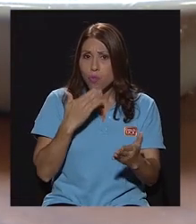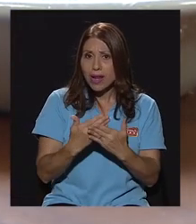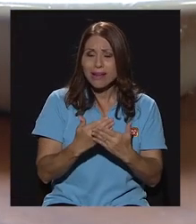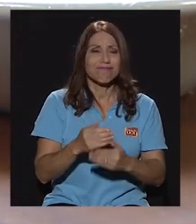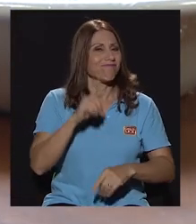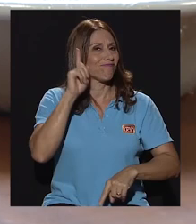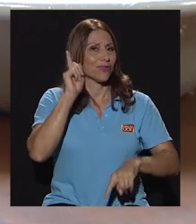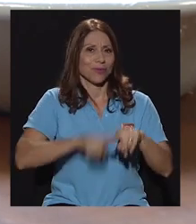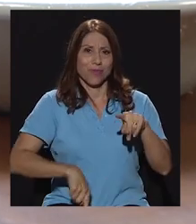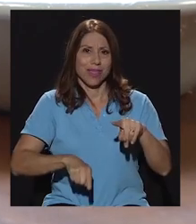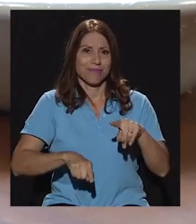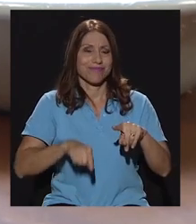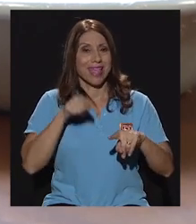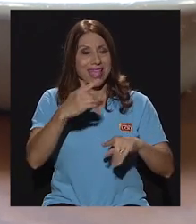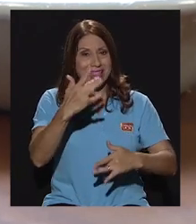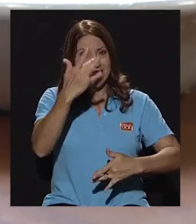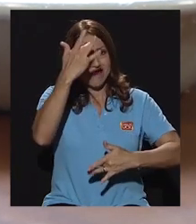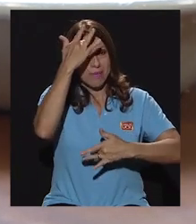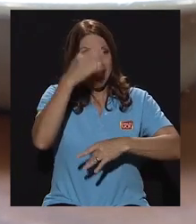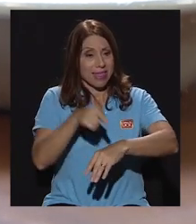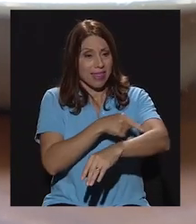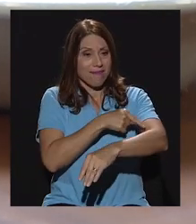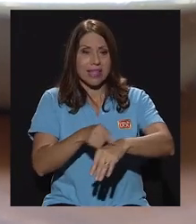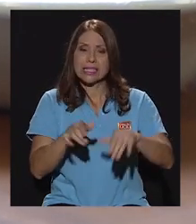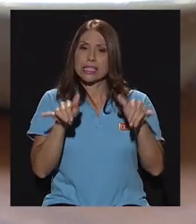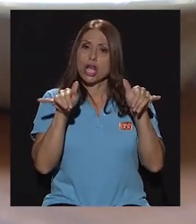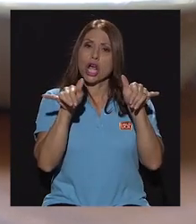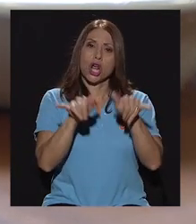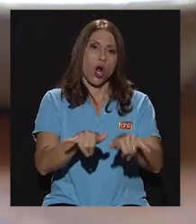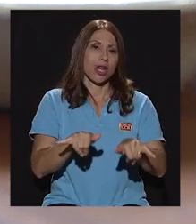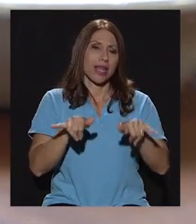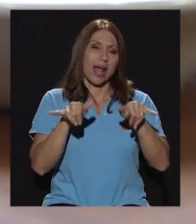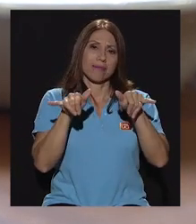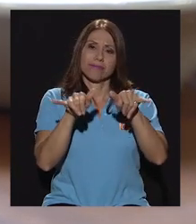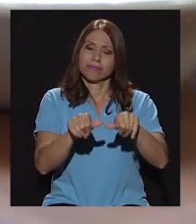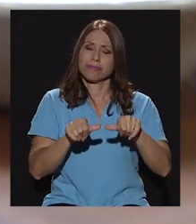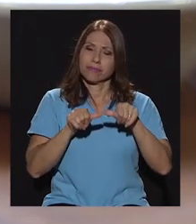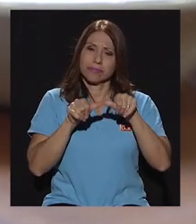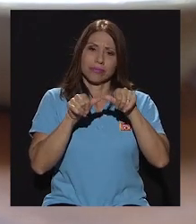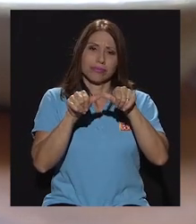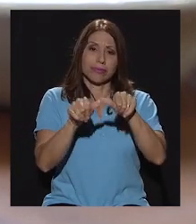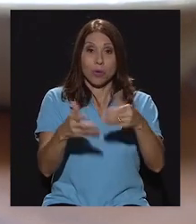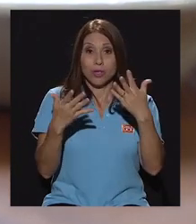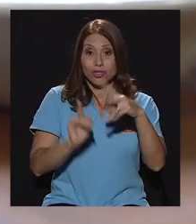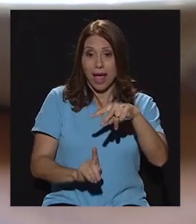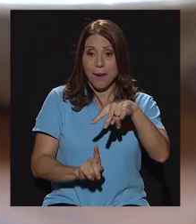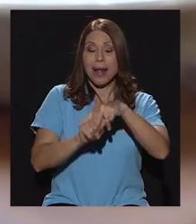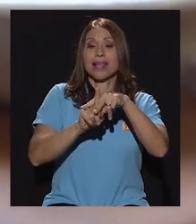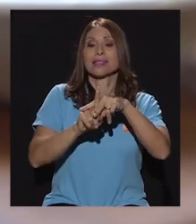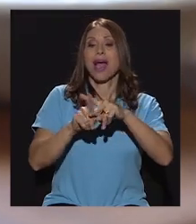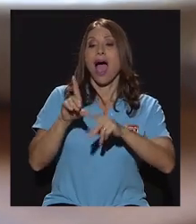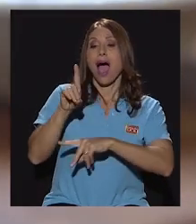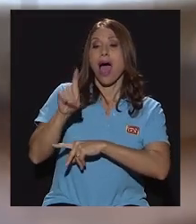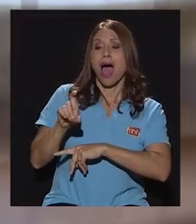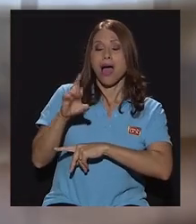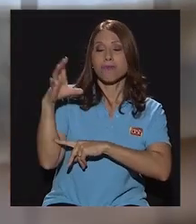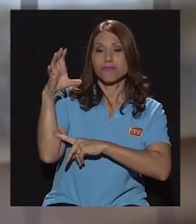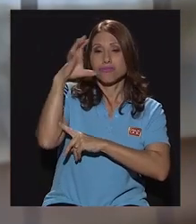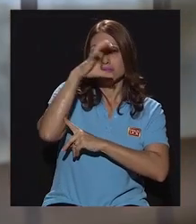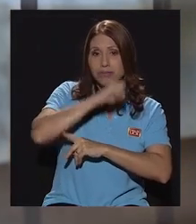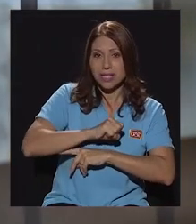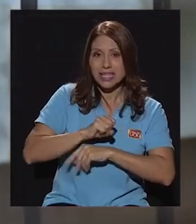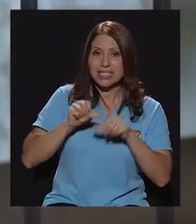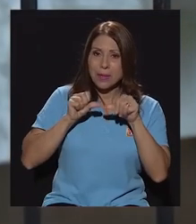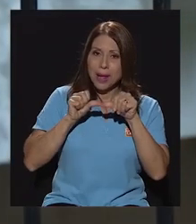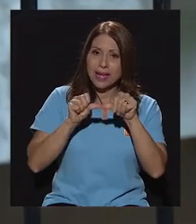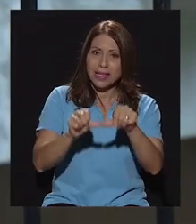Es una enfermedad crónica. Desde el momento en que aparece, se mantiene por el resto de su vida.